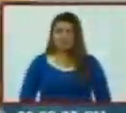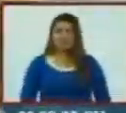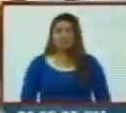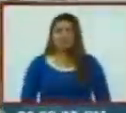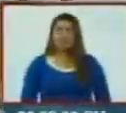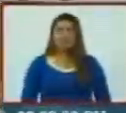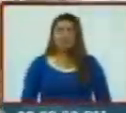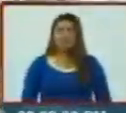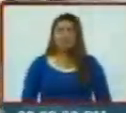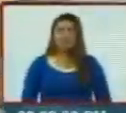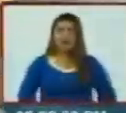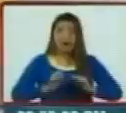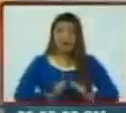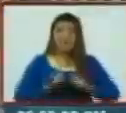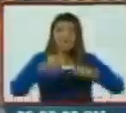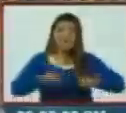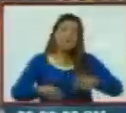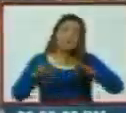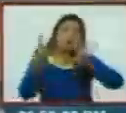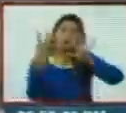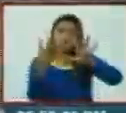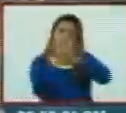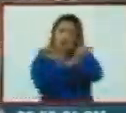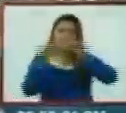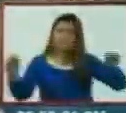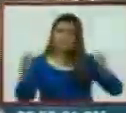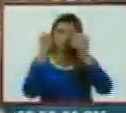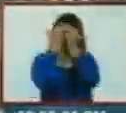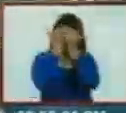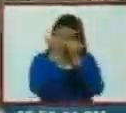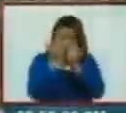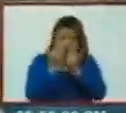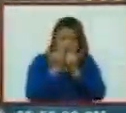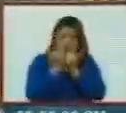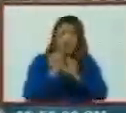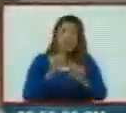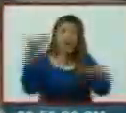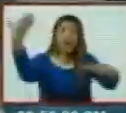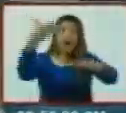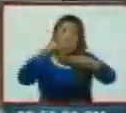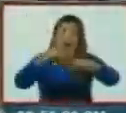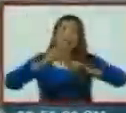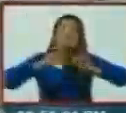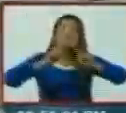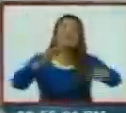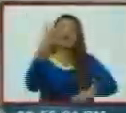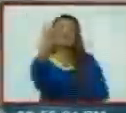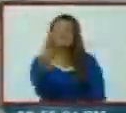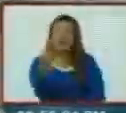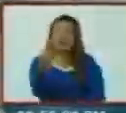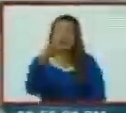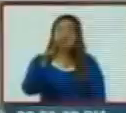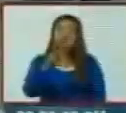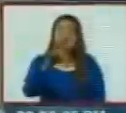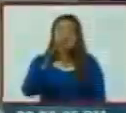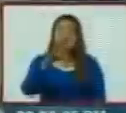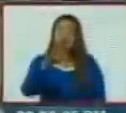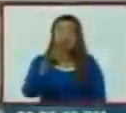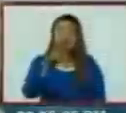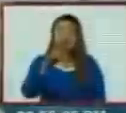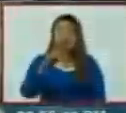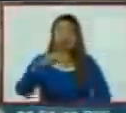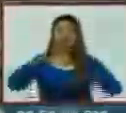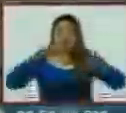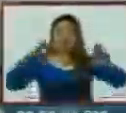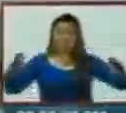Todo comenzó cerca de las 9 de la mañana cuando encapuchados comenzaron a cerrar la calle D de Los Ruices, atravesando un sofacama,